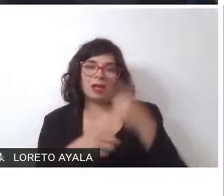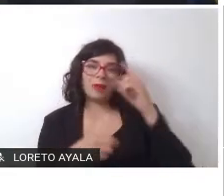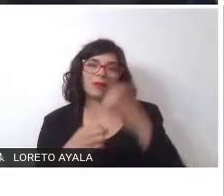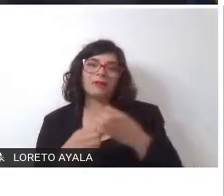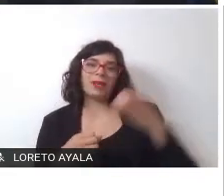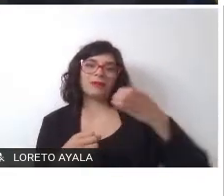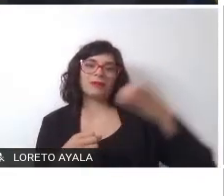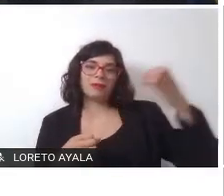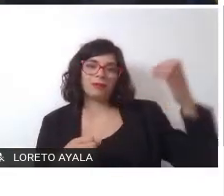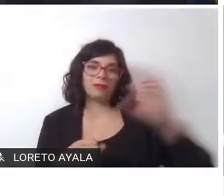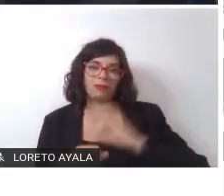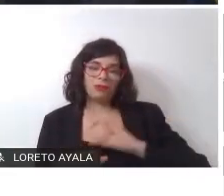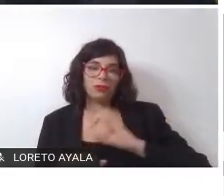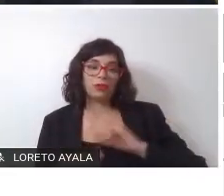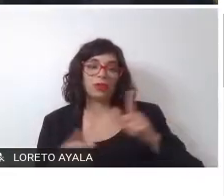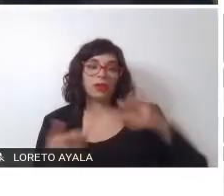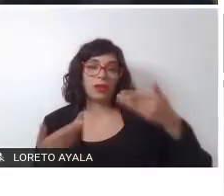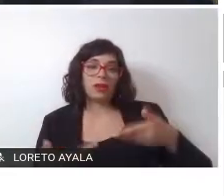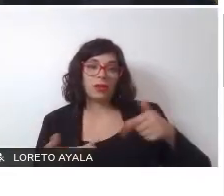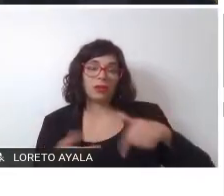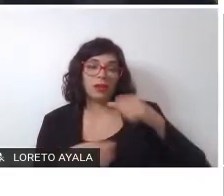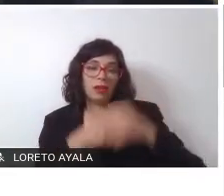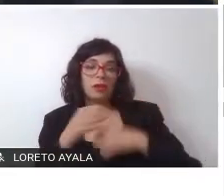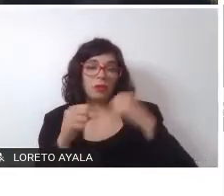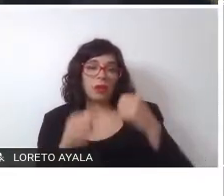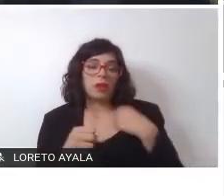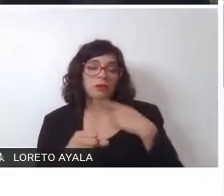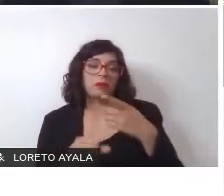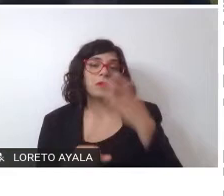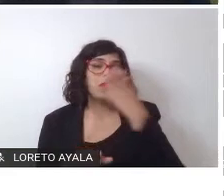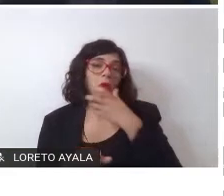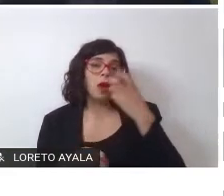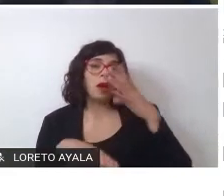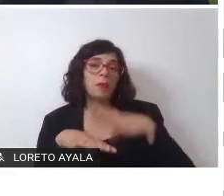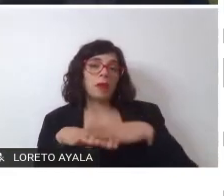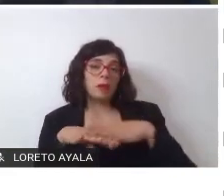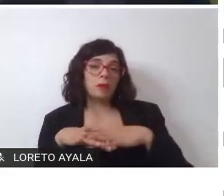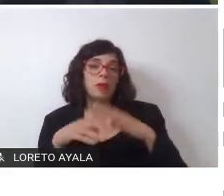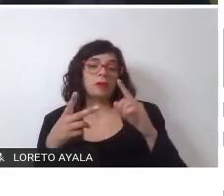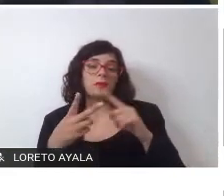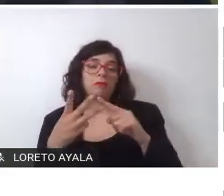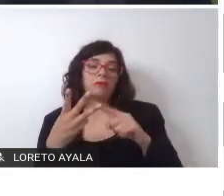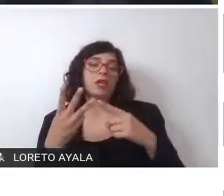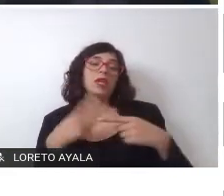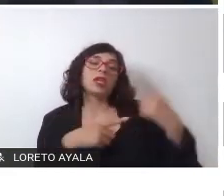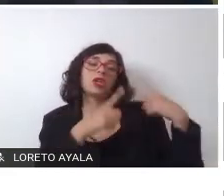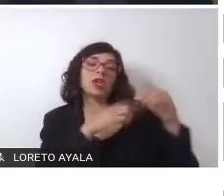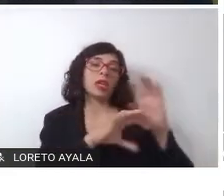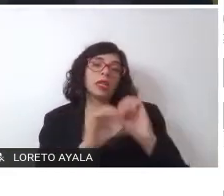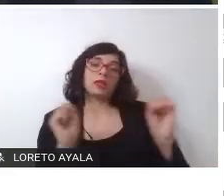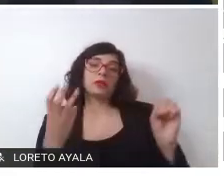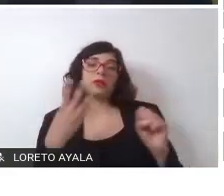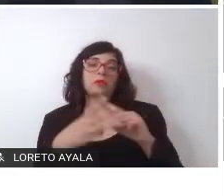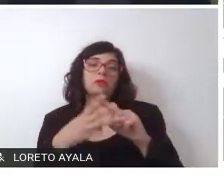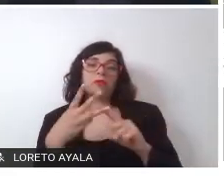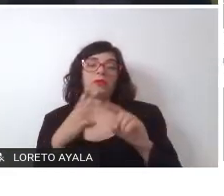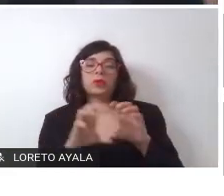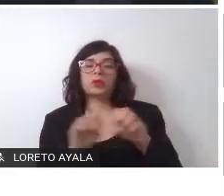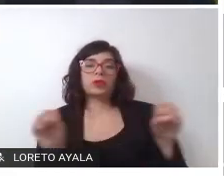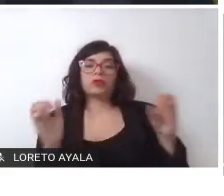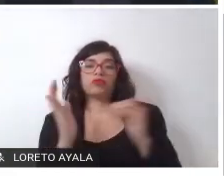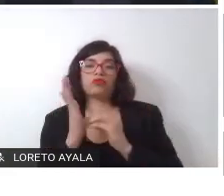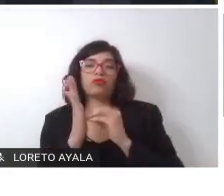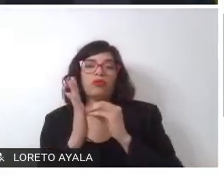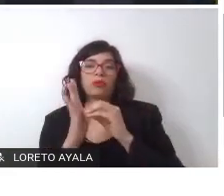este año yo puedo promover a un alumno con lenguaje, matemática e historia. Listo. Con esas tres notas van a